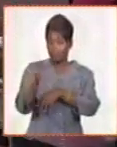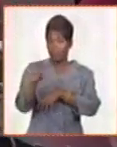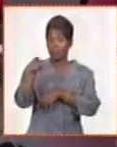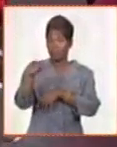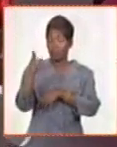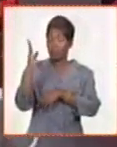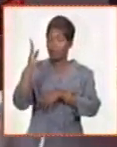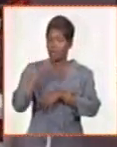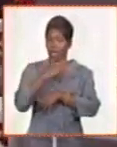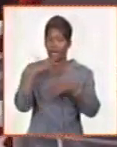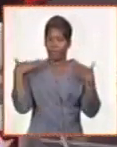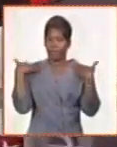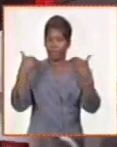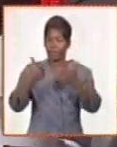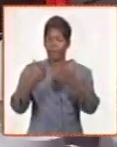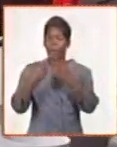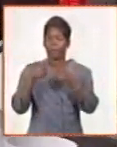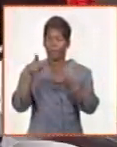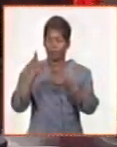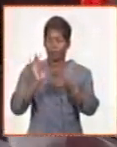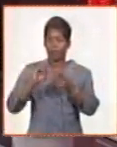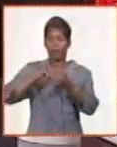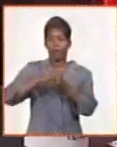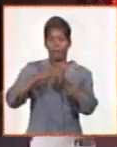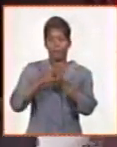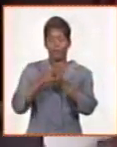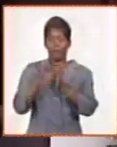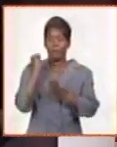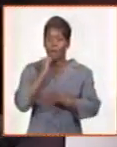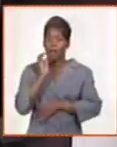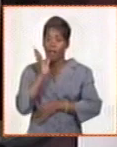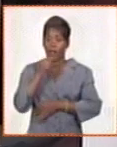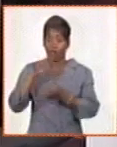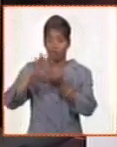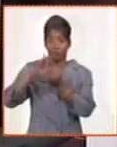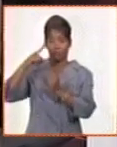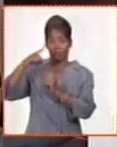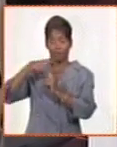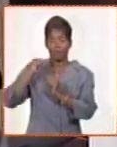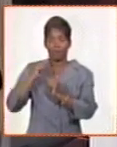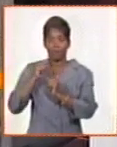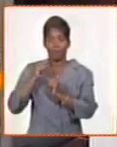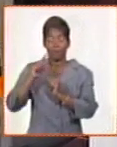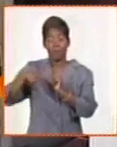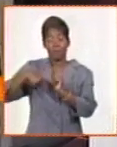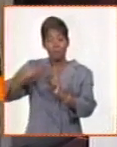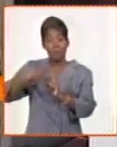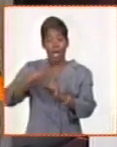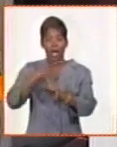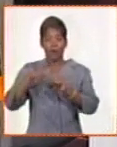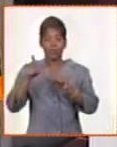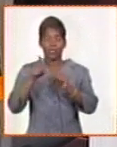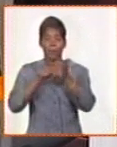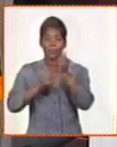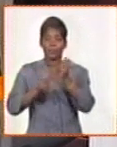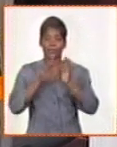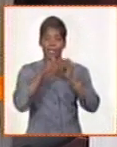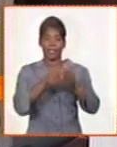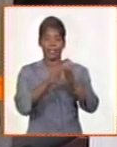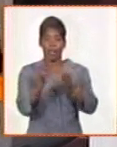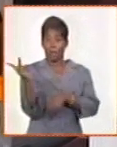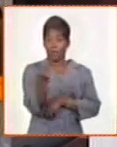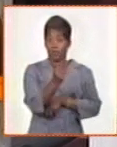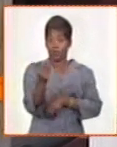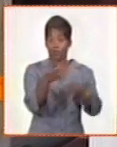además de que es un proyecto muy mediático como los nuestros, y la guerrilla de teatreros de Granma. Especialmente mis actores fueron